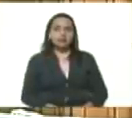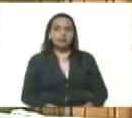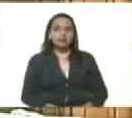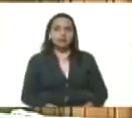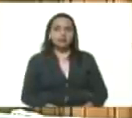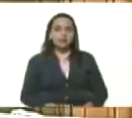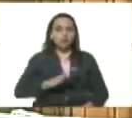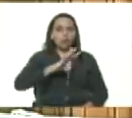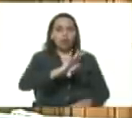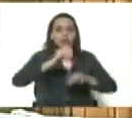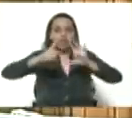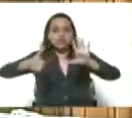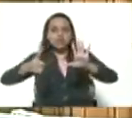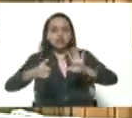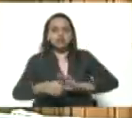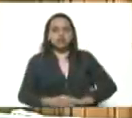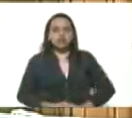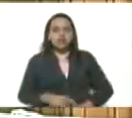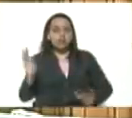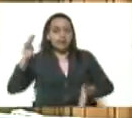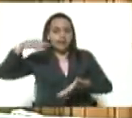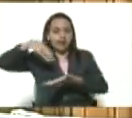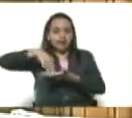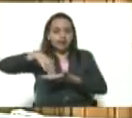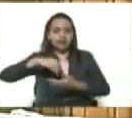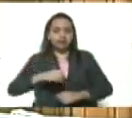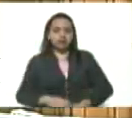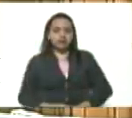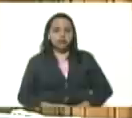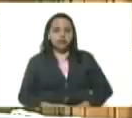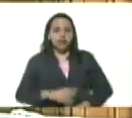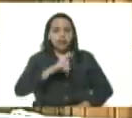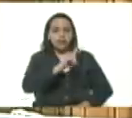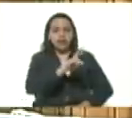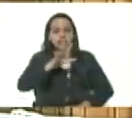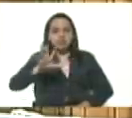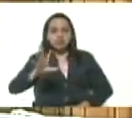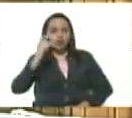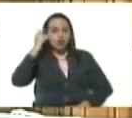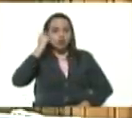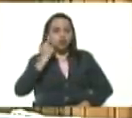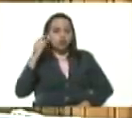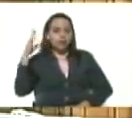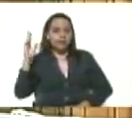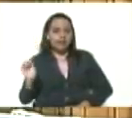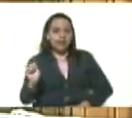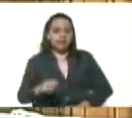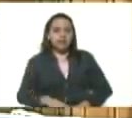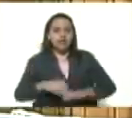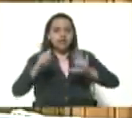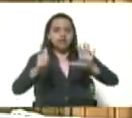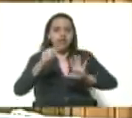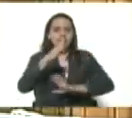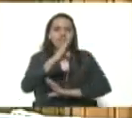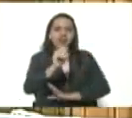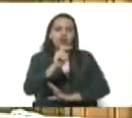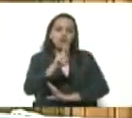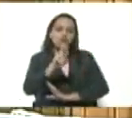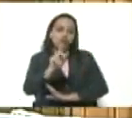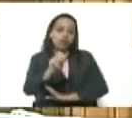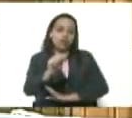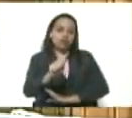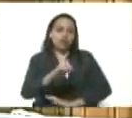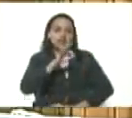46 casos del estado Miranda, 25 de Sucre, Petare, 6 de Baruta, 3 de